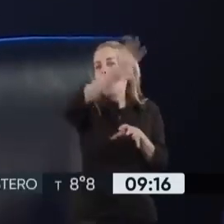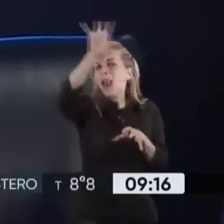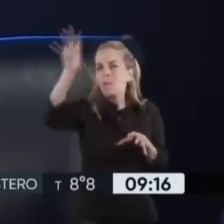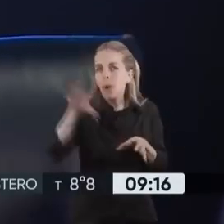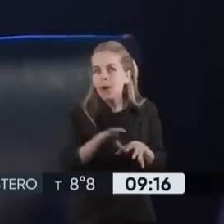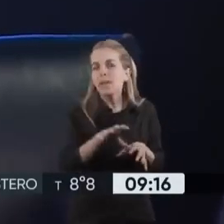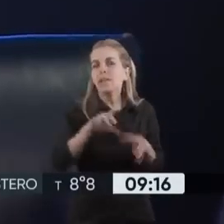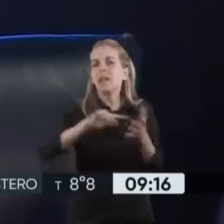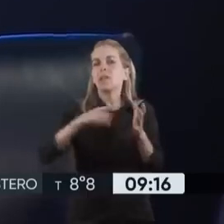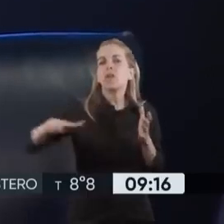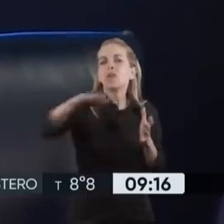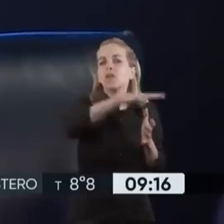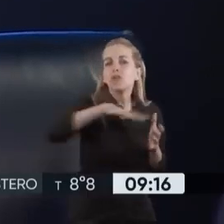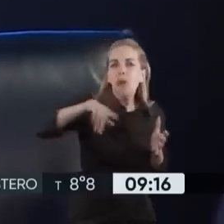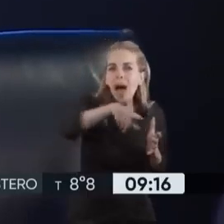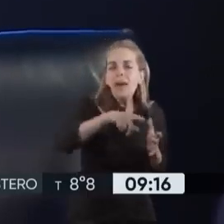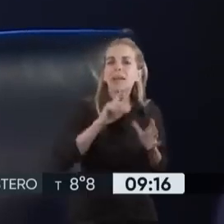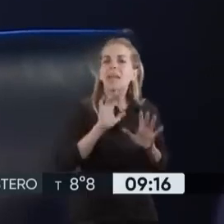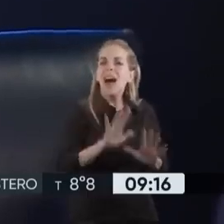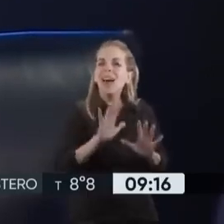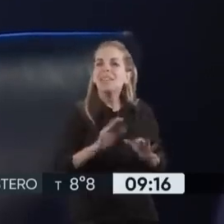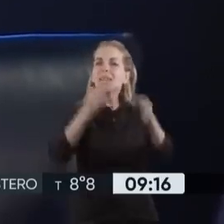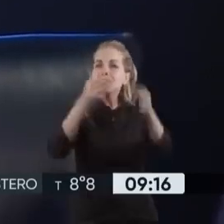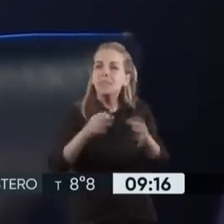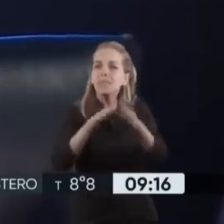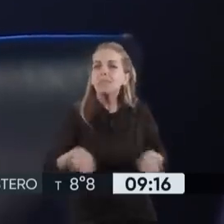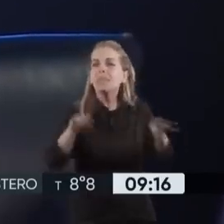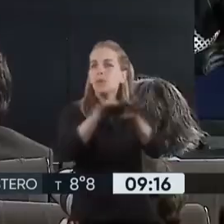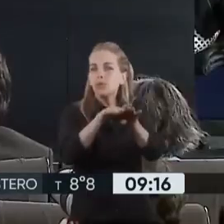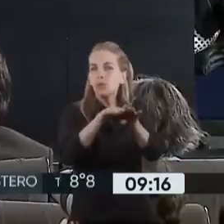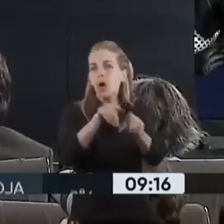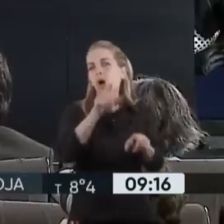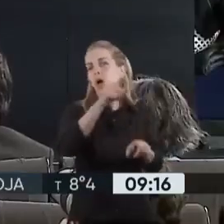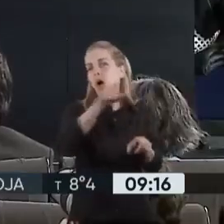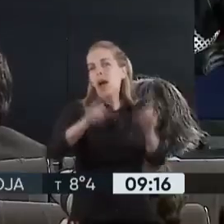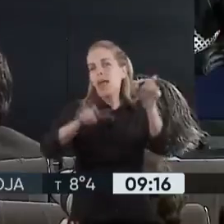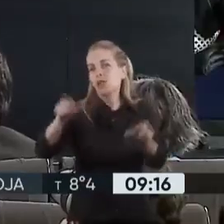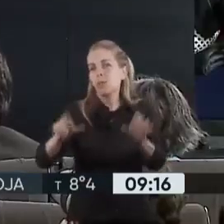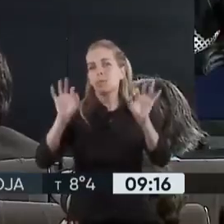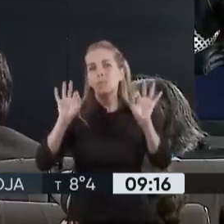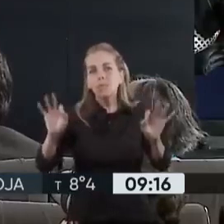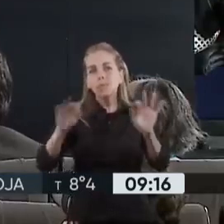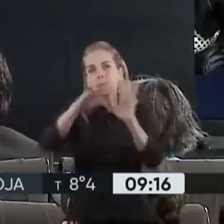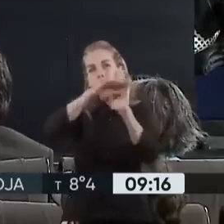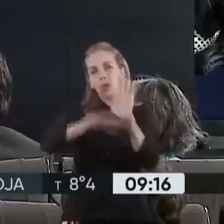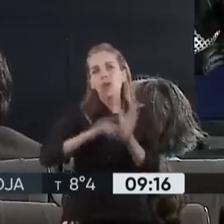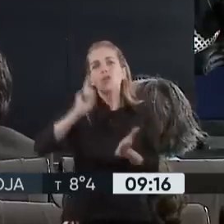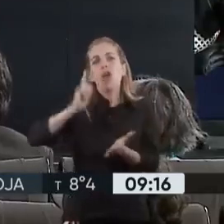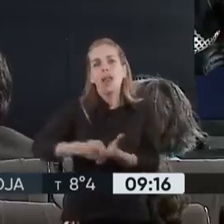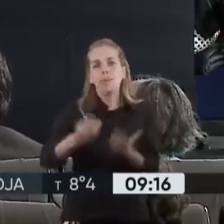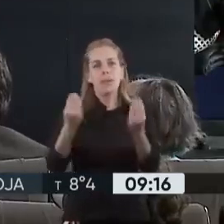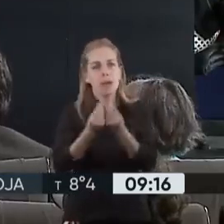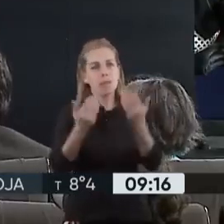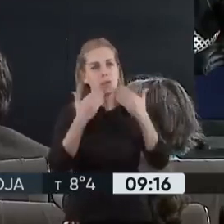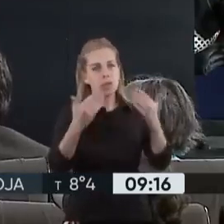en todas las ciudades y que esto nos permite ser más justos con cada uno de los contribuyentes estas son las medidas que tenía para iniciales hoy en día muchas